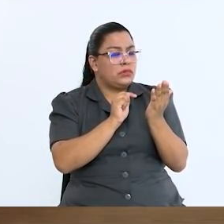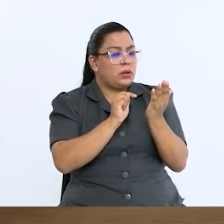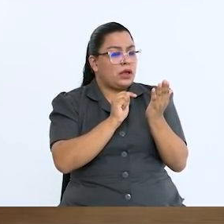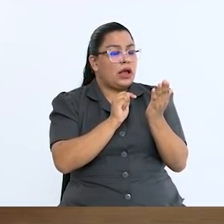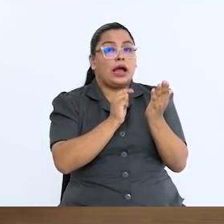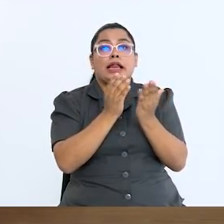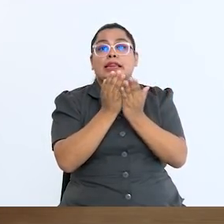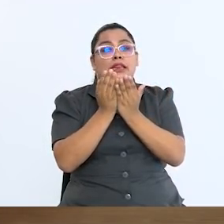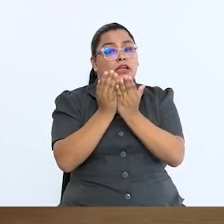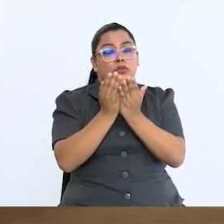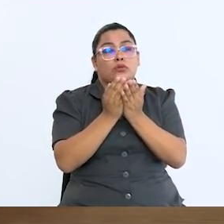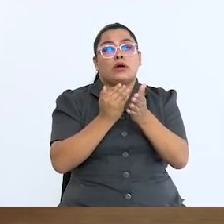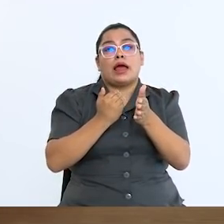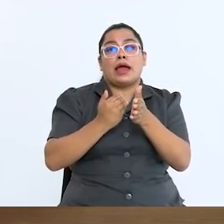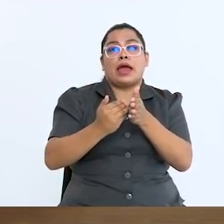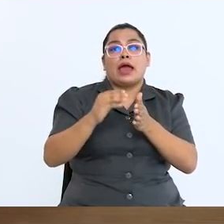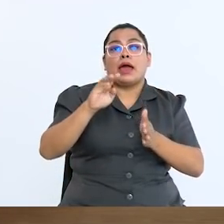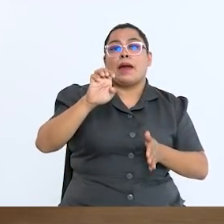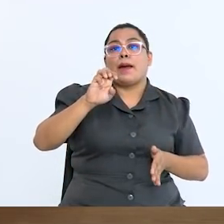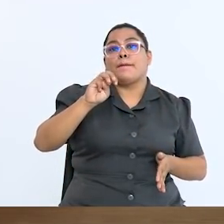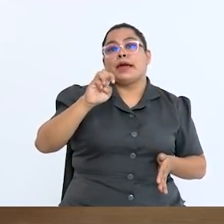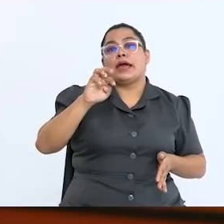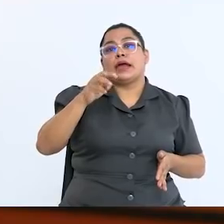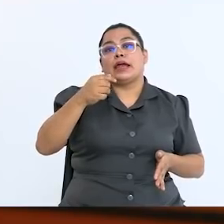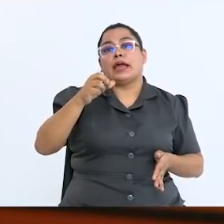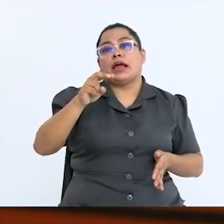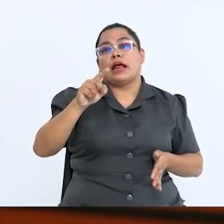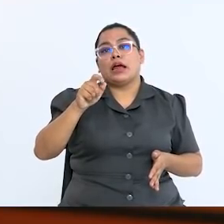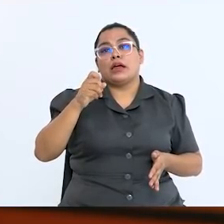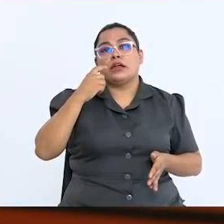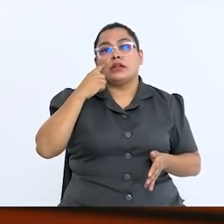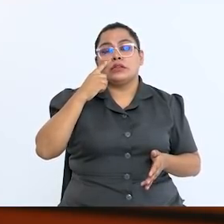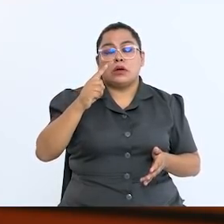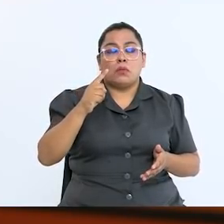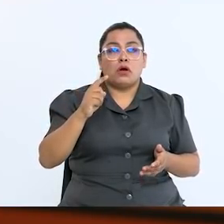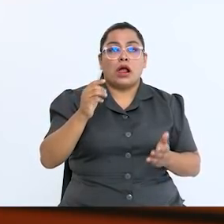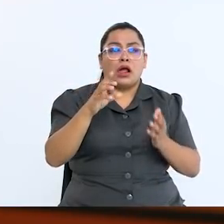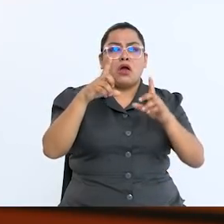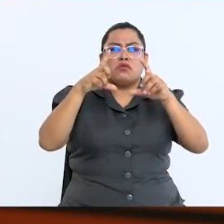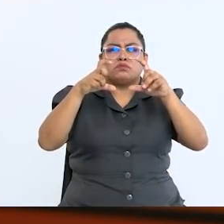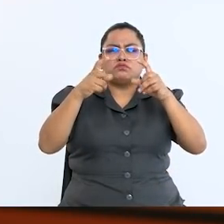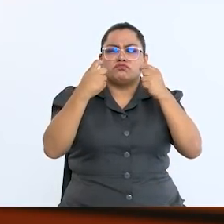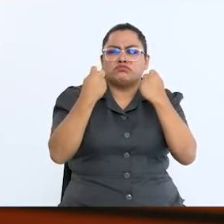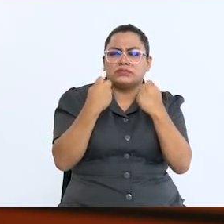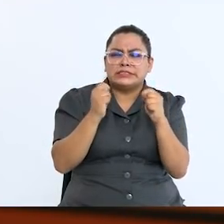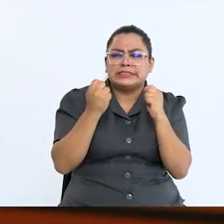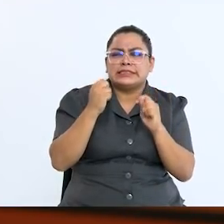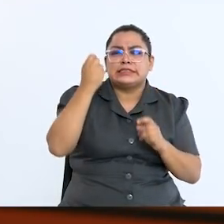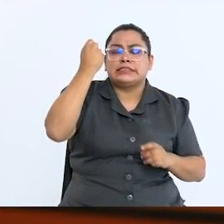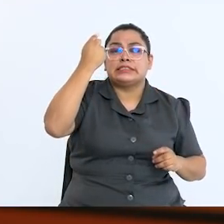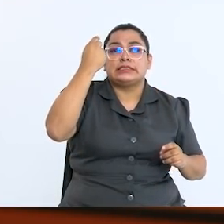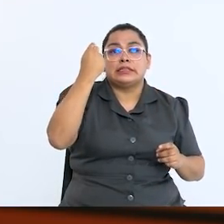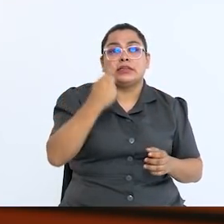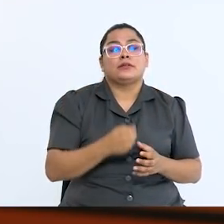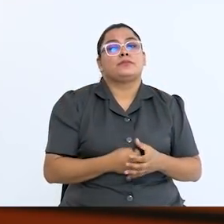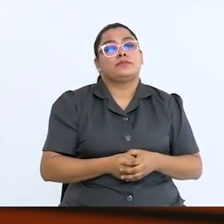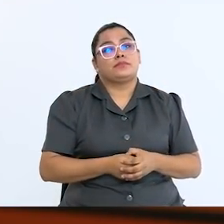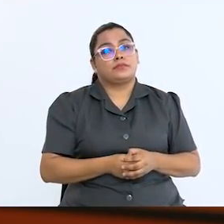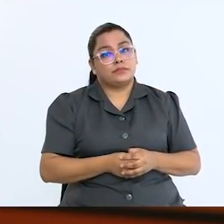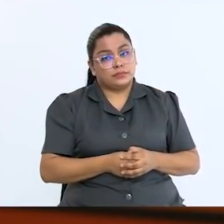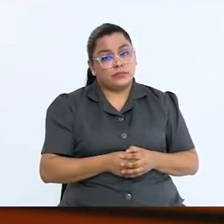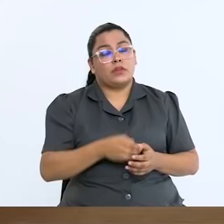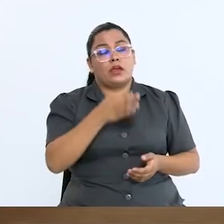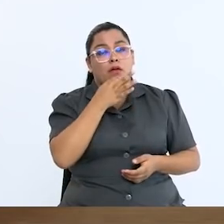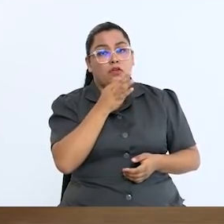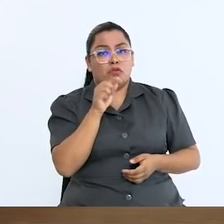conoce como una lectura emergente porque se guían a través de las imágenes para tratar de comprender el mundo escrito.